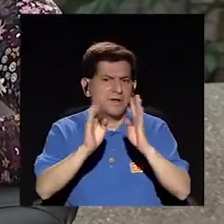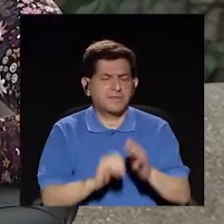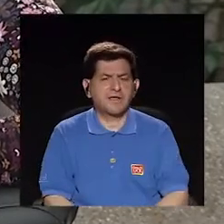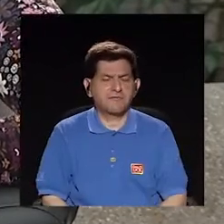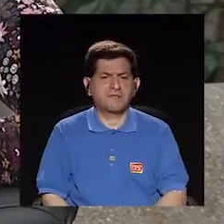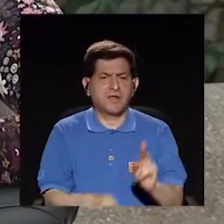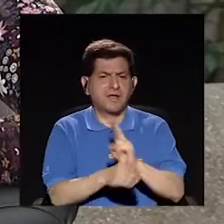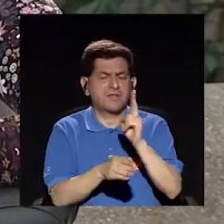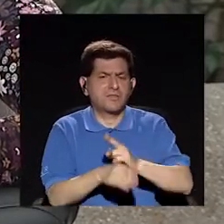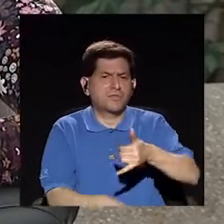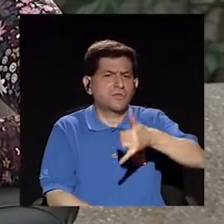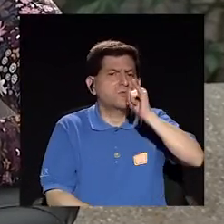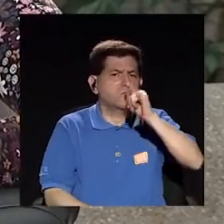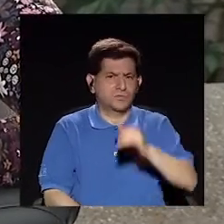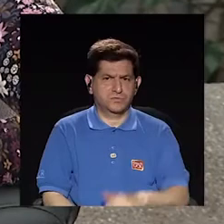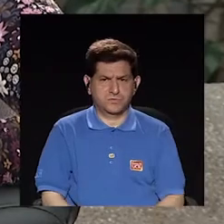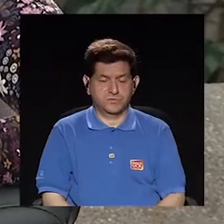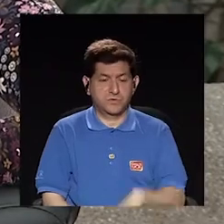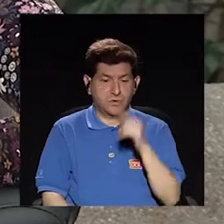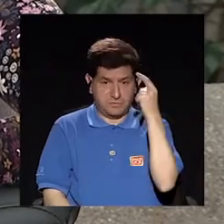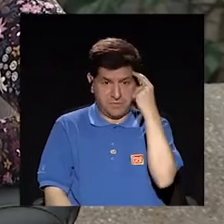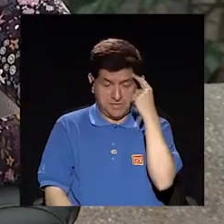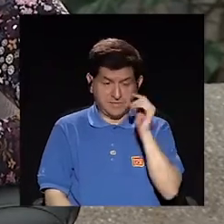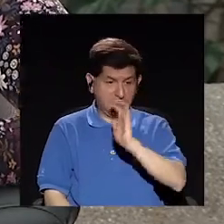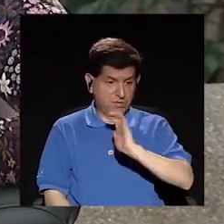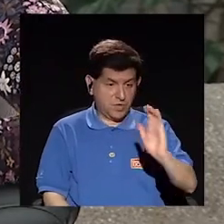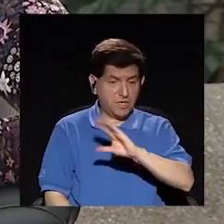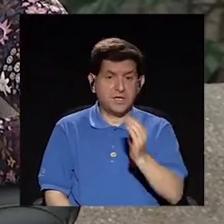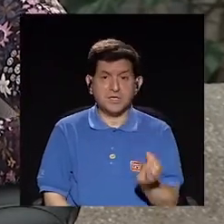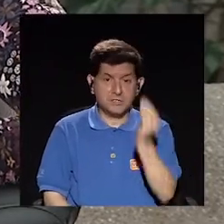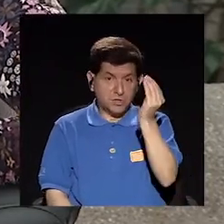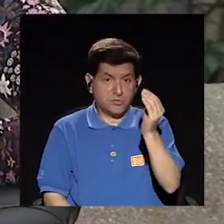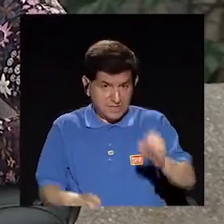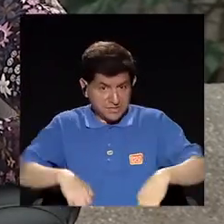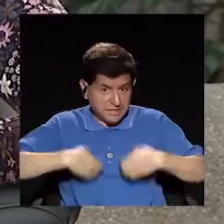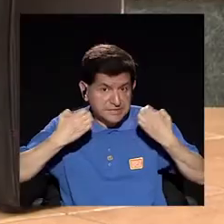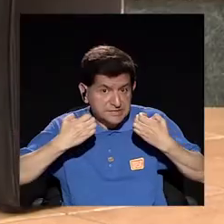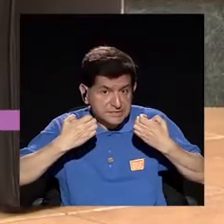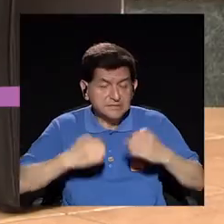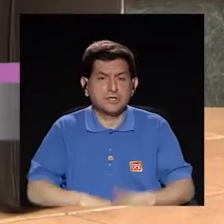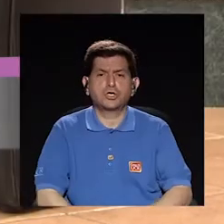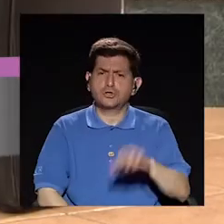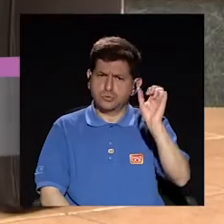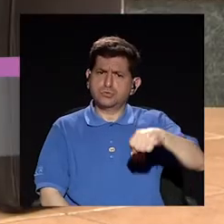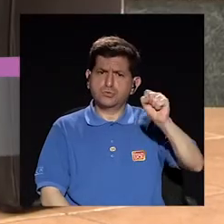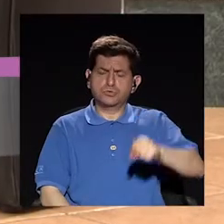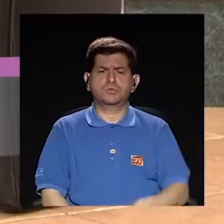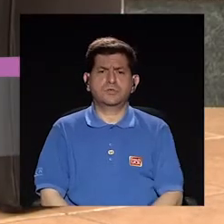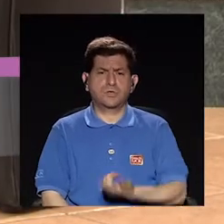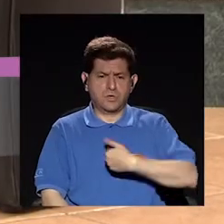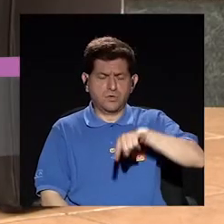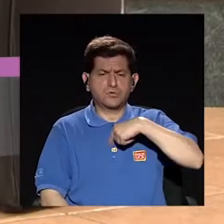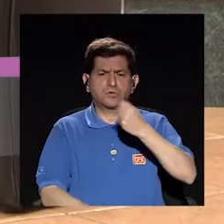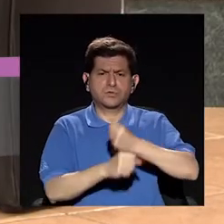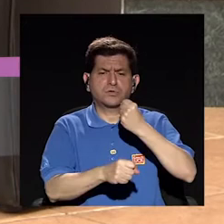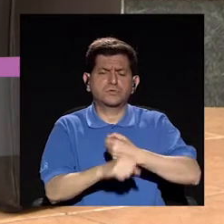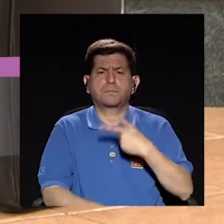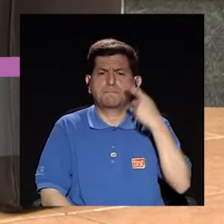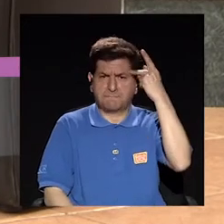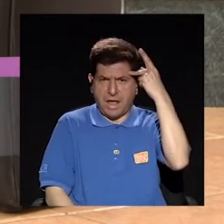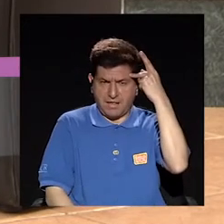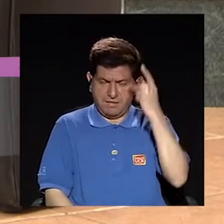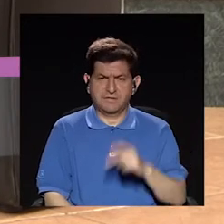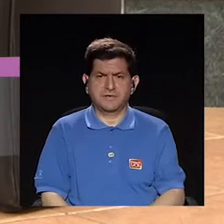hablar acerca del consumo del alcohol a los niños o jóvenes. Sí, nosotros cuando trabajamos con los